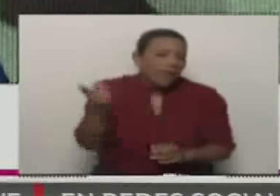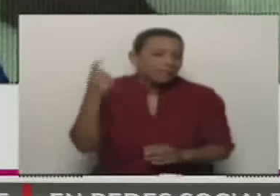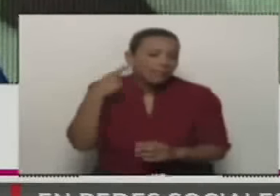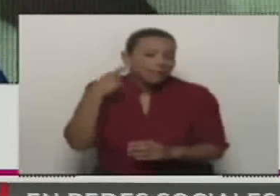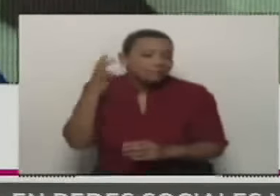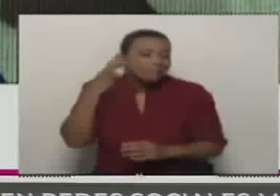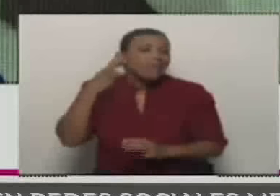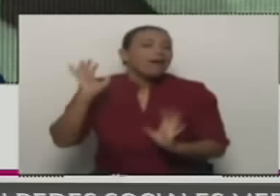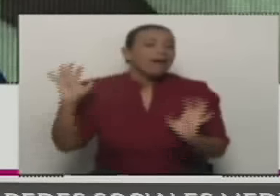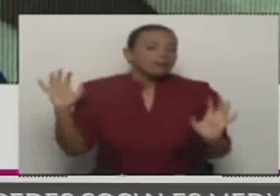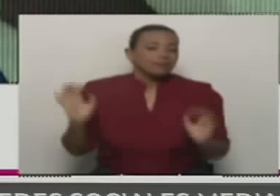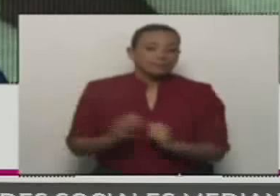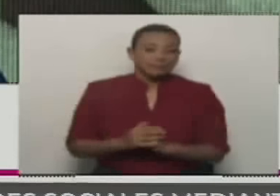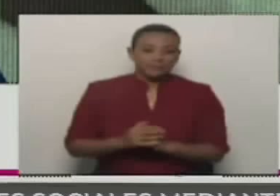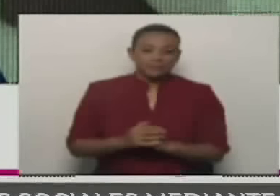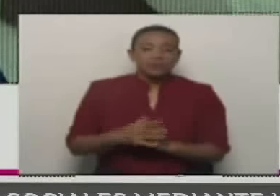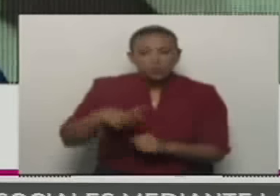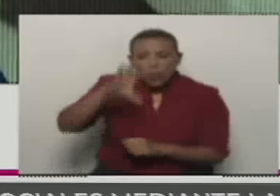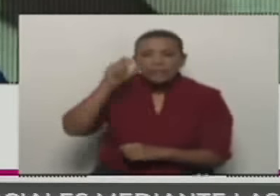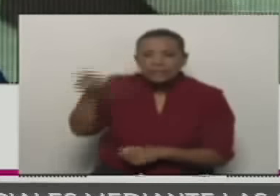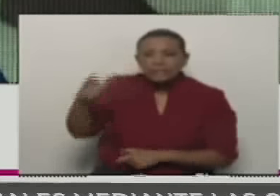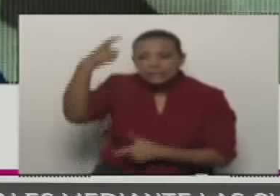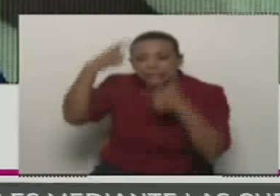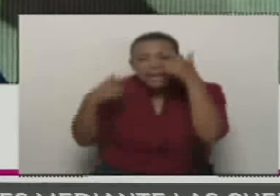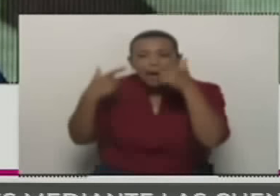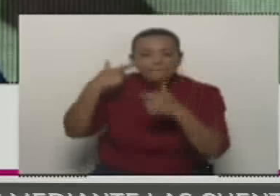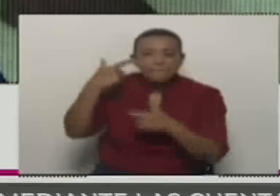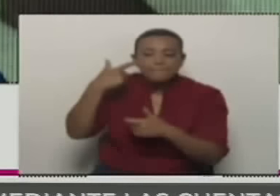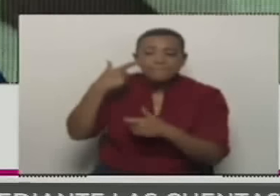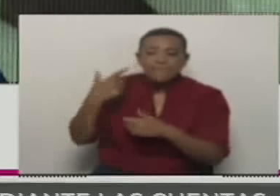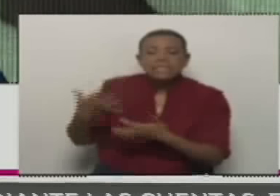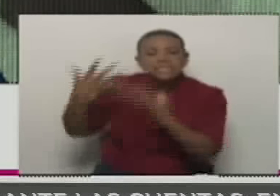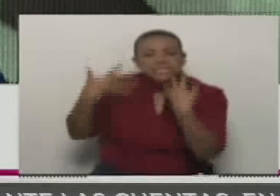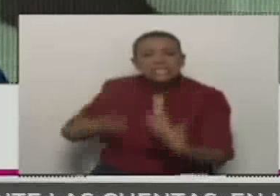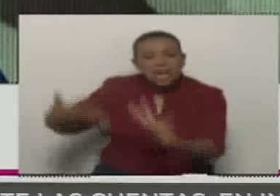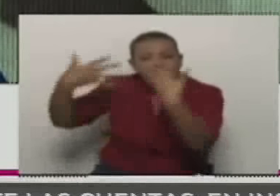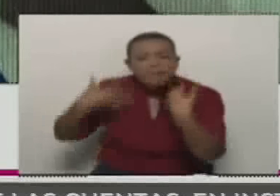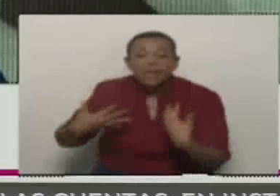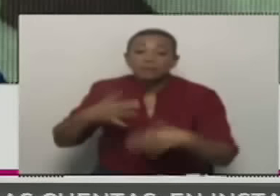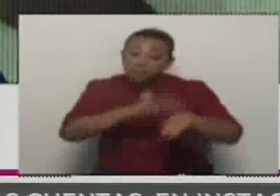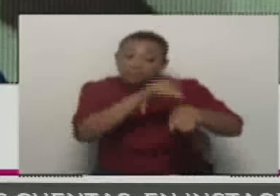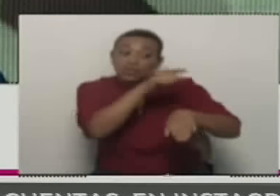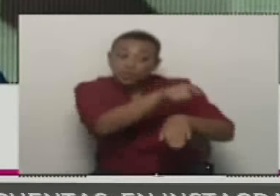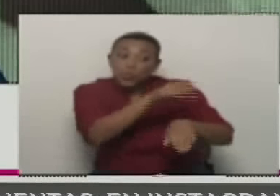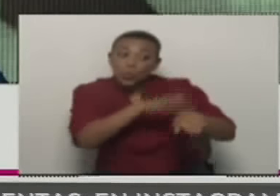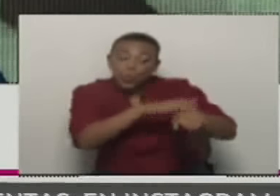acordarán. Yo aprendí algo que él nos decía, Nicolás,